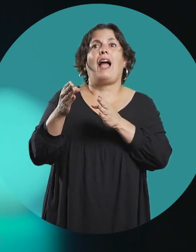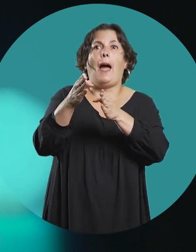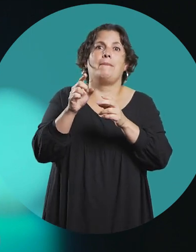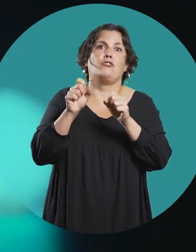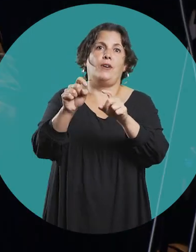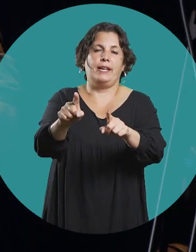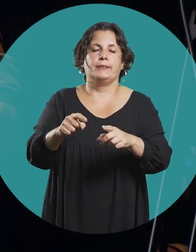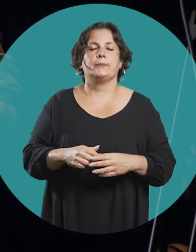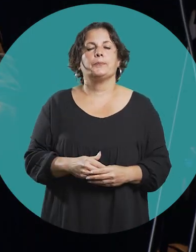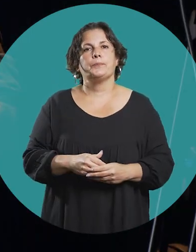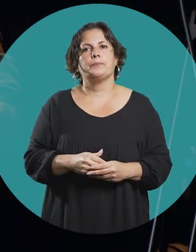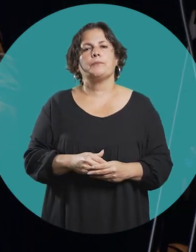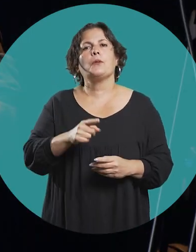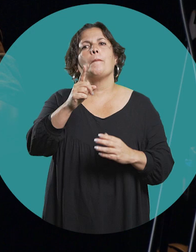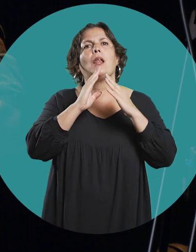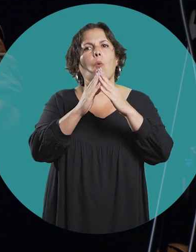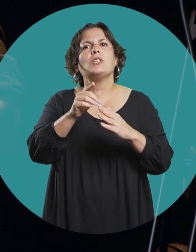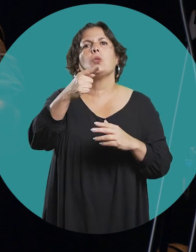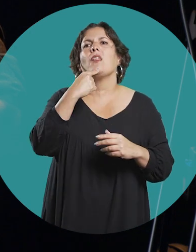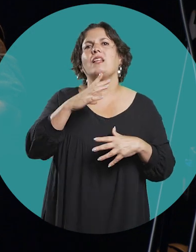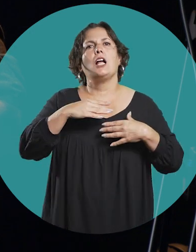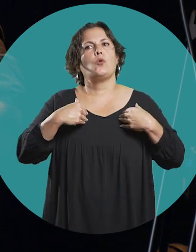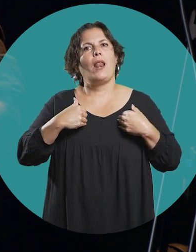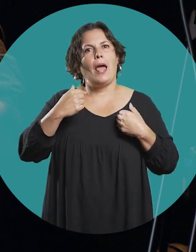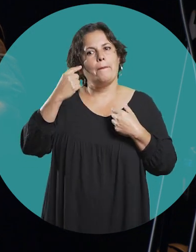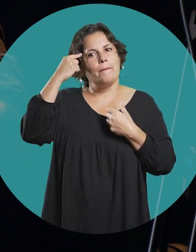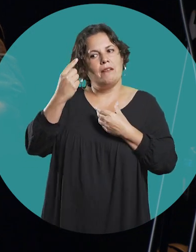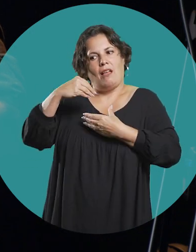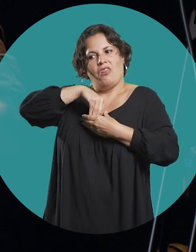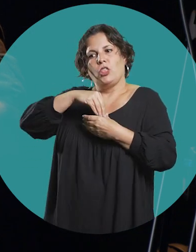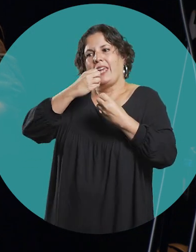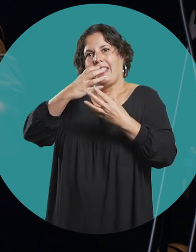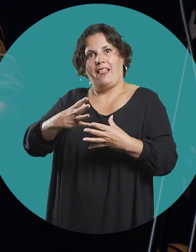lado. Vos decís, hay escuelas que se piensan a sí mismas,